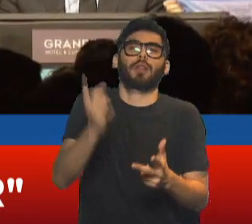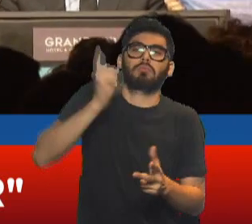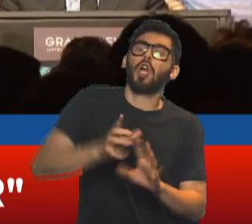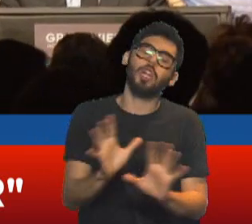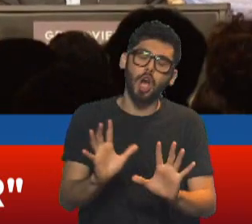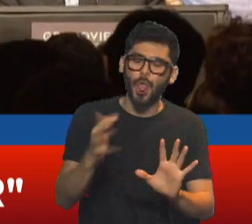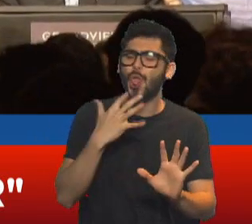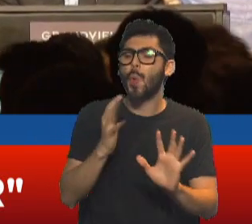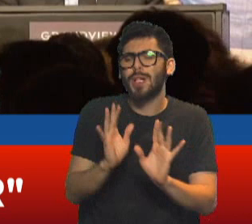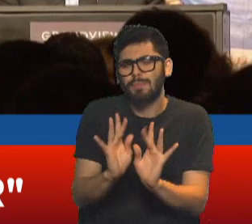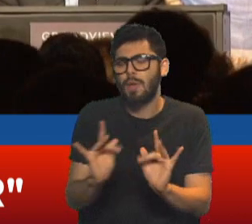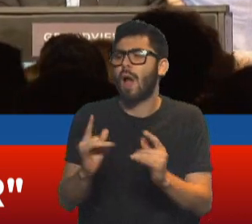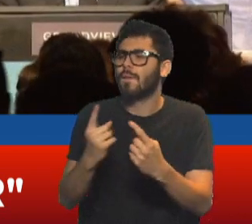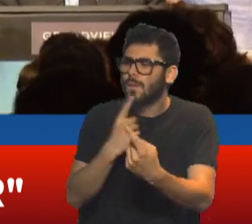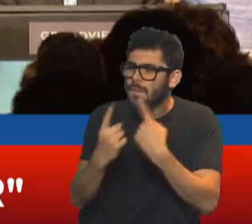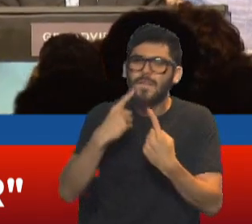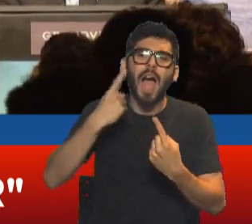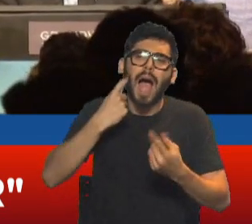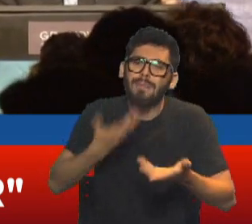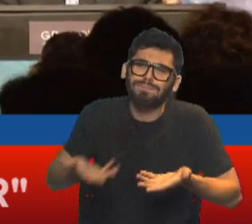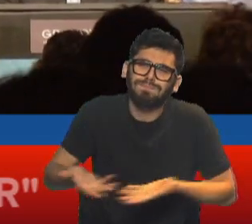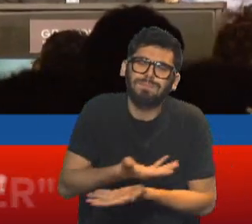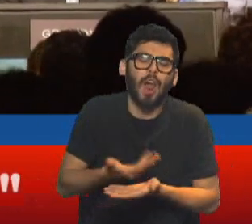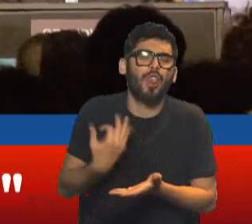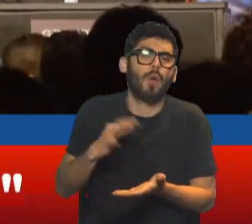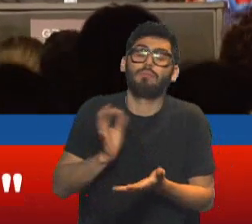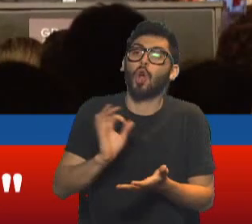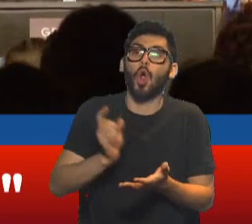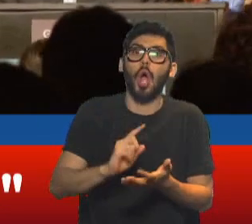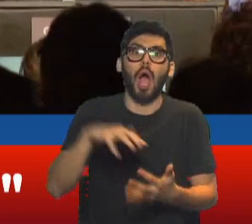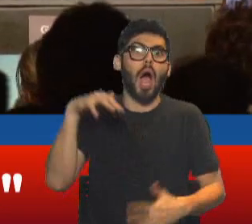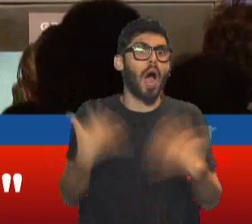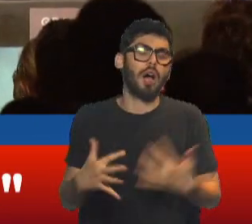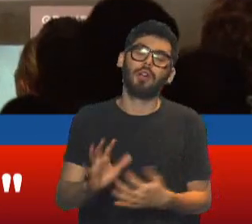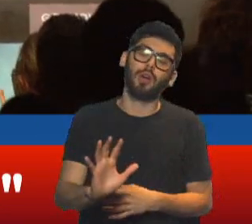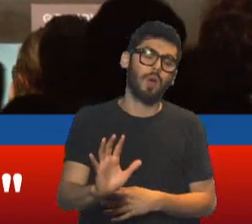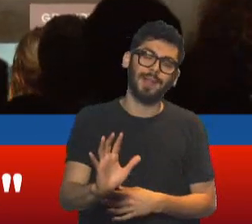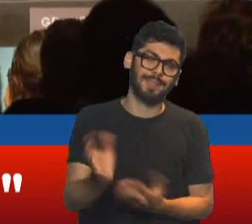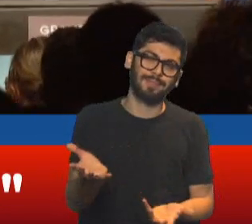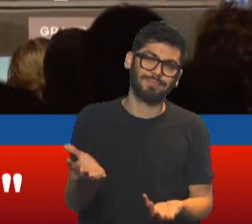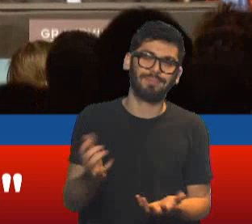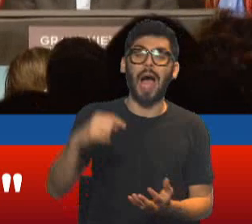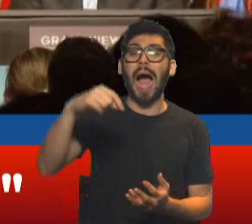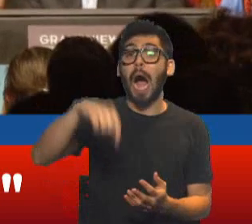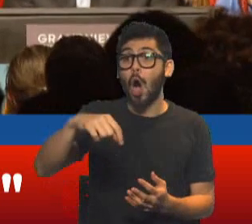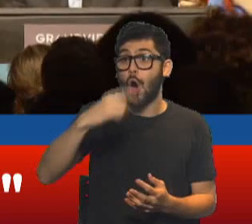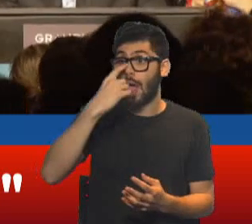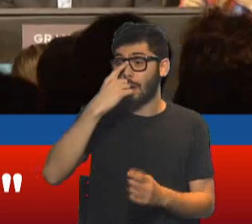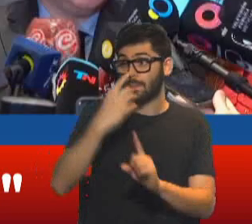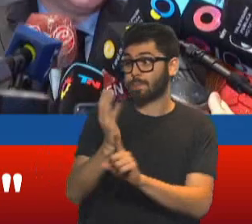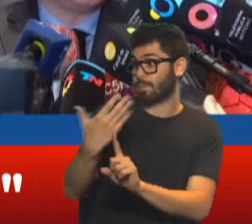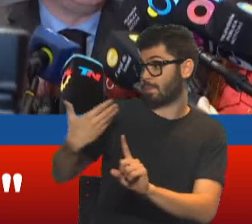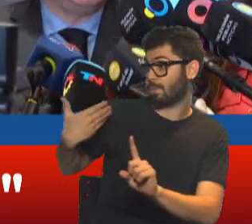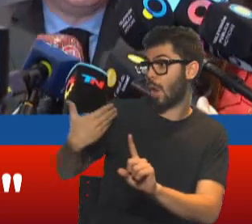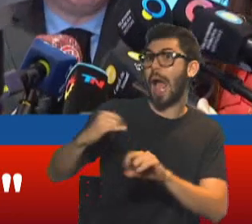mesura, consultando, aprendiendo. Pero no hay que apurarse tampoco, no es cuestión de que ahora queremos resolver lo que no hicimos en